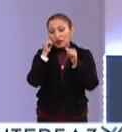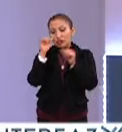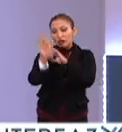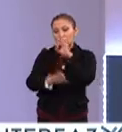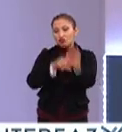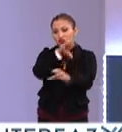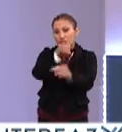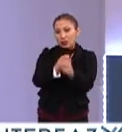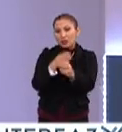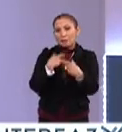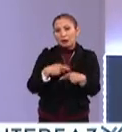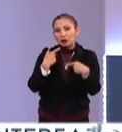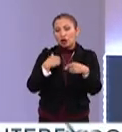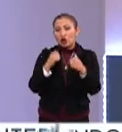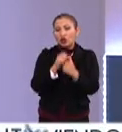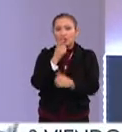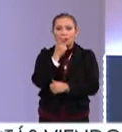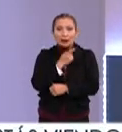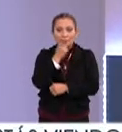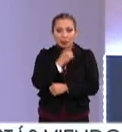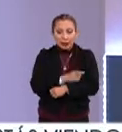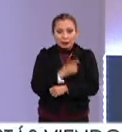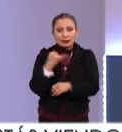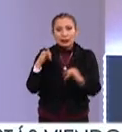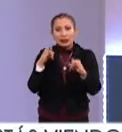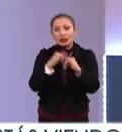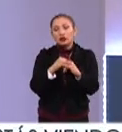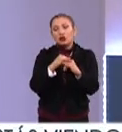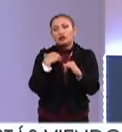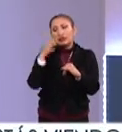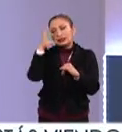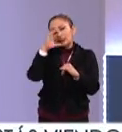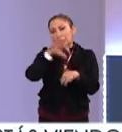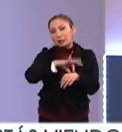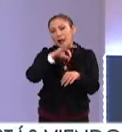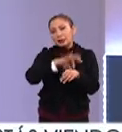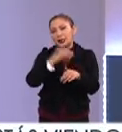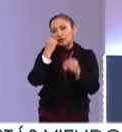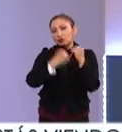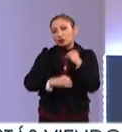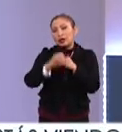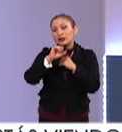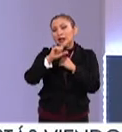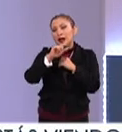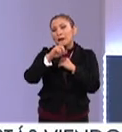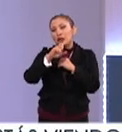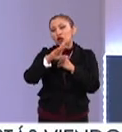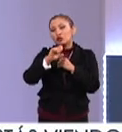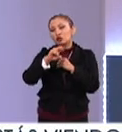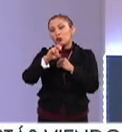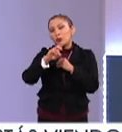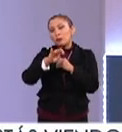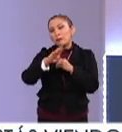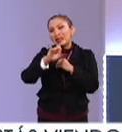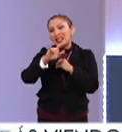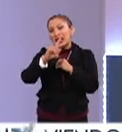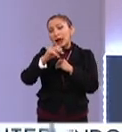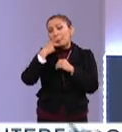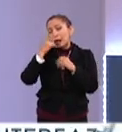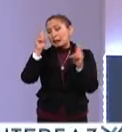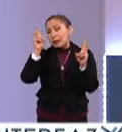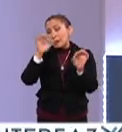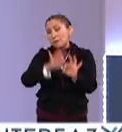Atención Integral del Paciente con Diabetes del Instituto Nacional de Ciencias Médicas y Nutrición Salvador Subirán, con quien hablaremos de un tema